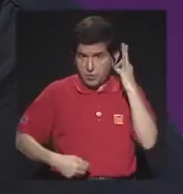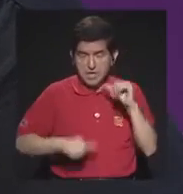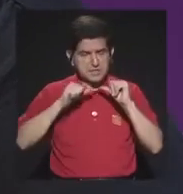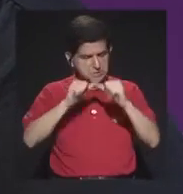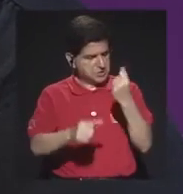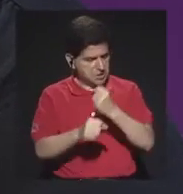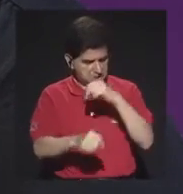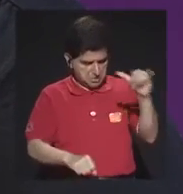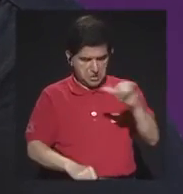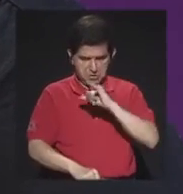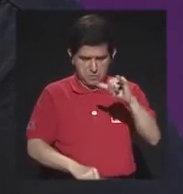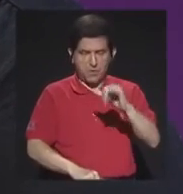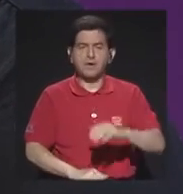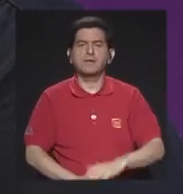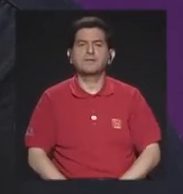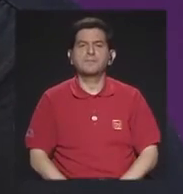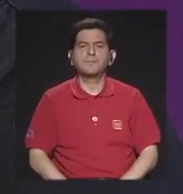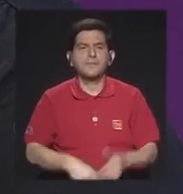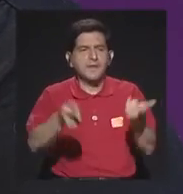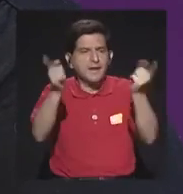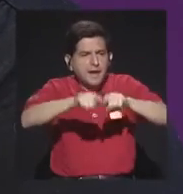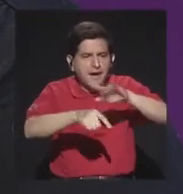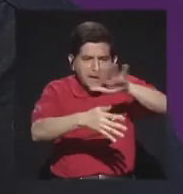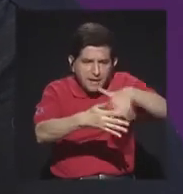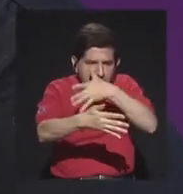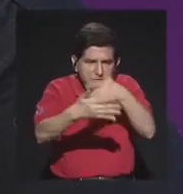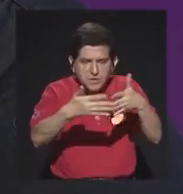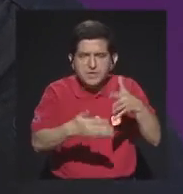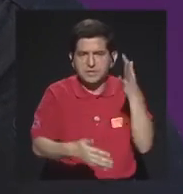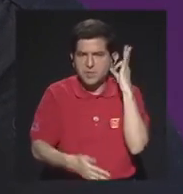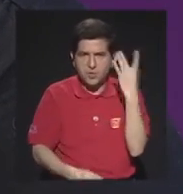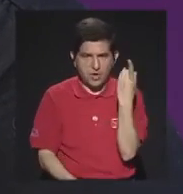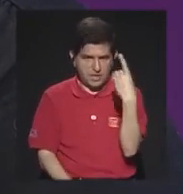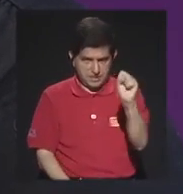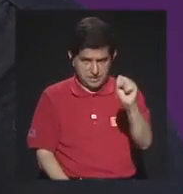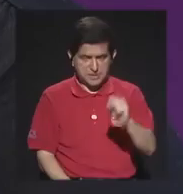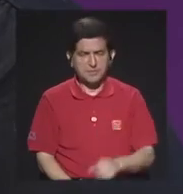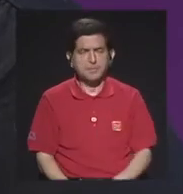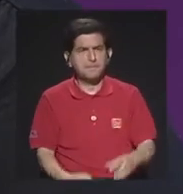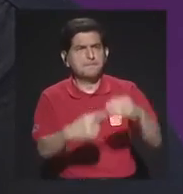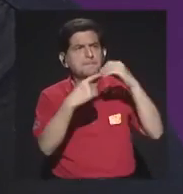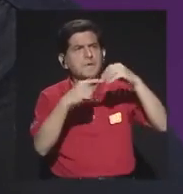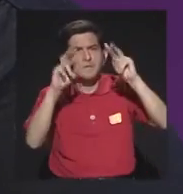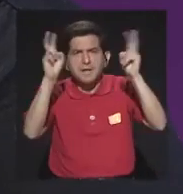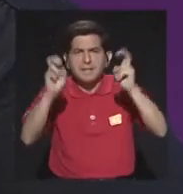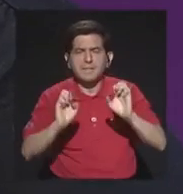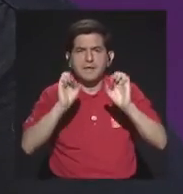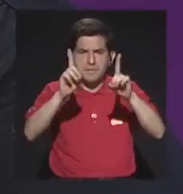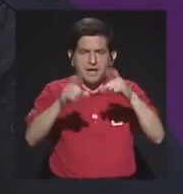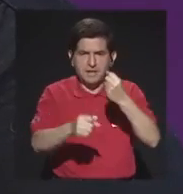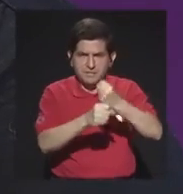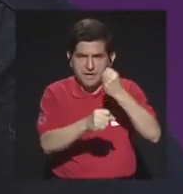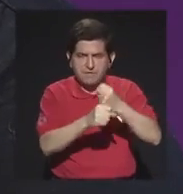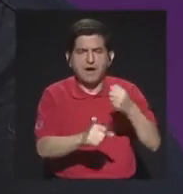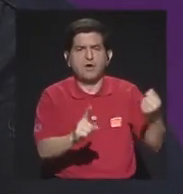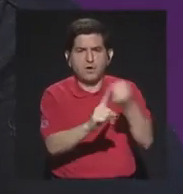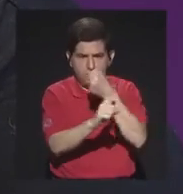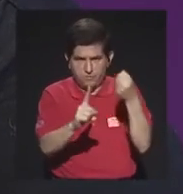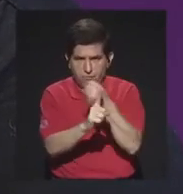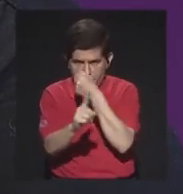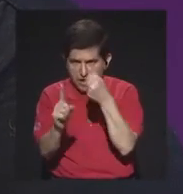rumbo. En el caso de la Agenda de Mujeres Desamparadas, ha priorizado en el tema de educación, trabajo y